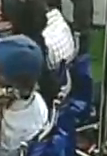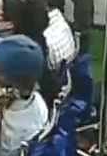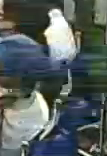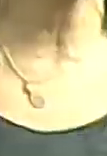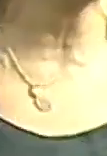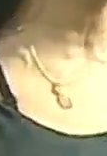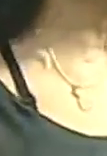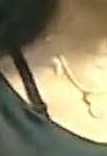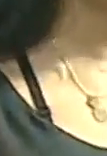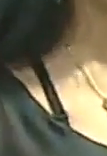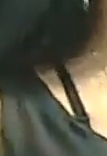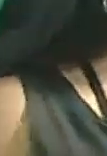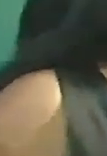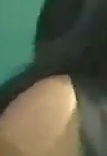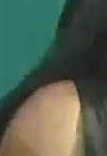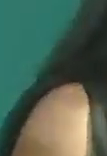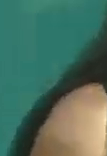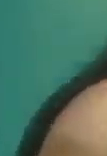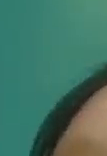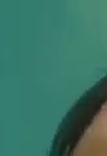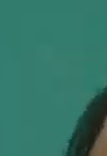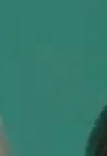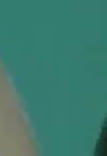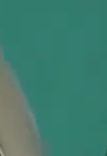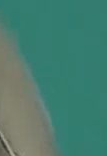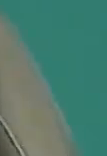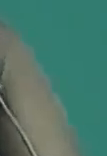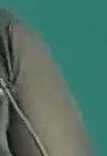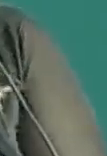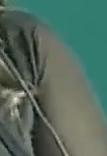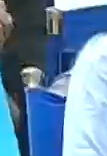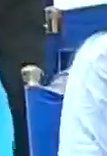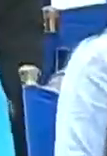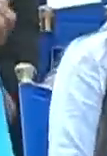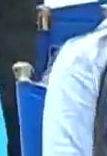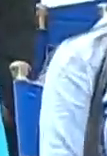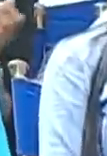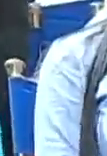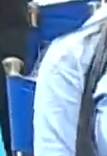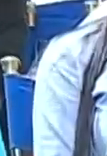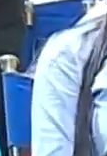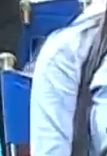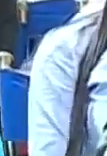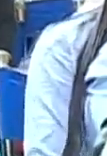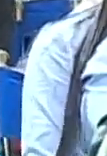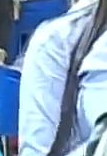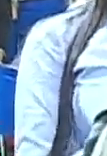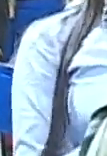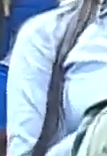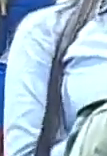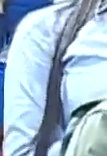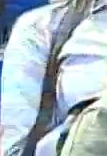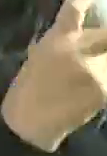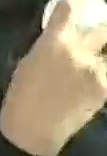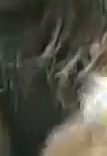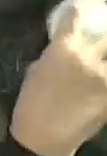línea presidencial que sigue la educación. Brigadas comunitarias, militares escolares, la